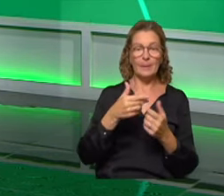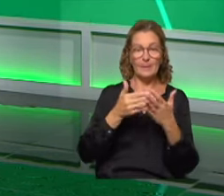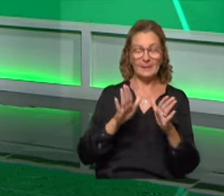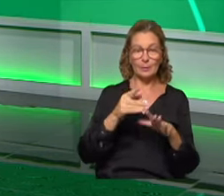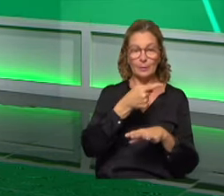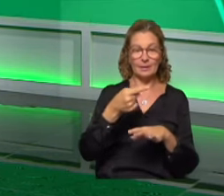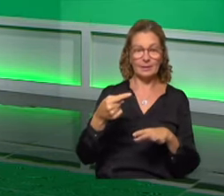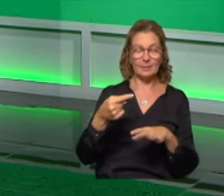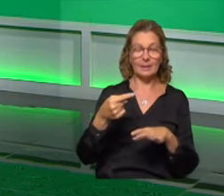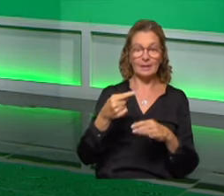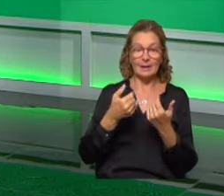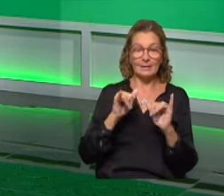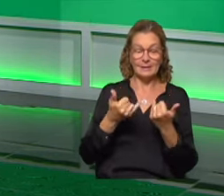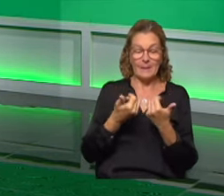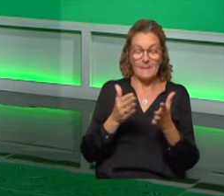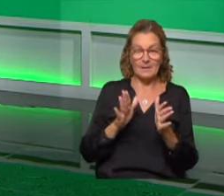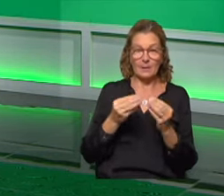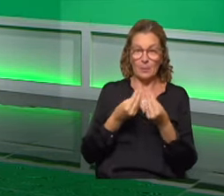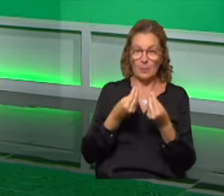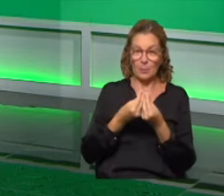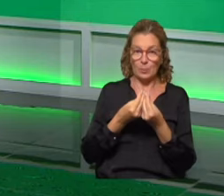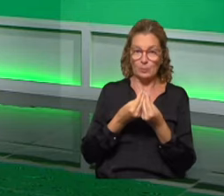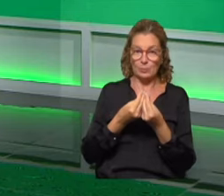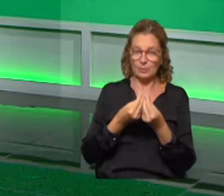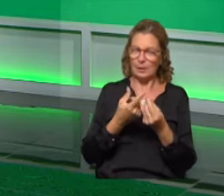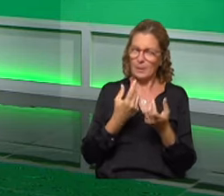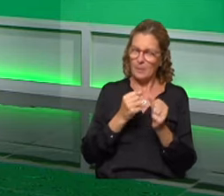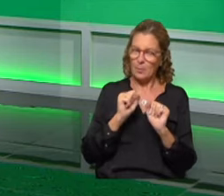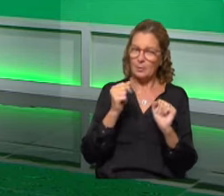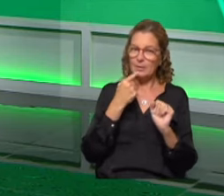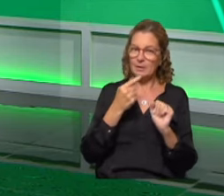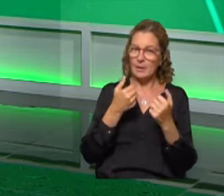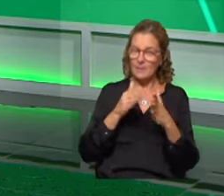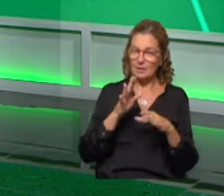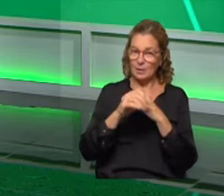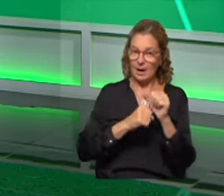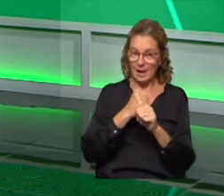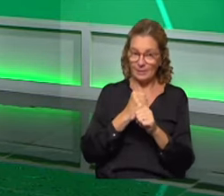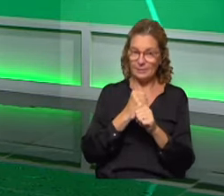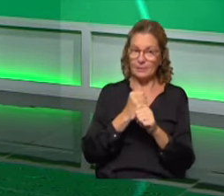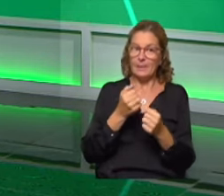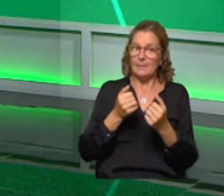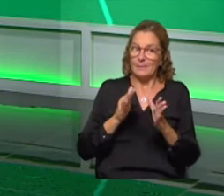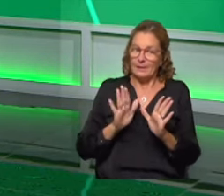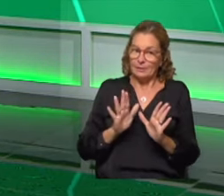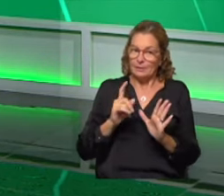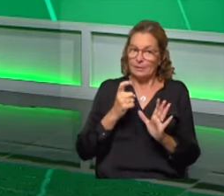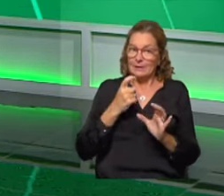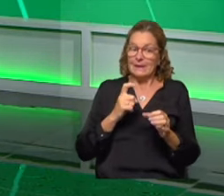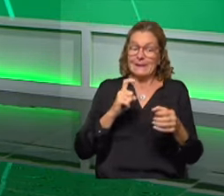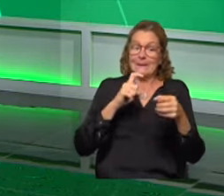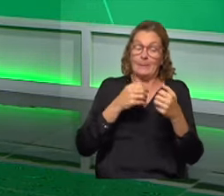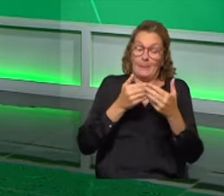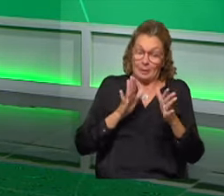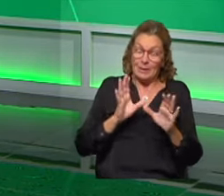de una semana que ya empieza con muchísima intensidad. ¿Podemos decir que empezó el año? Empezó el año, dijiste inicio y yo engancho con inicio de clases,